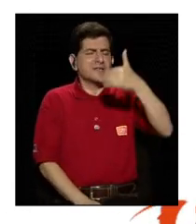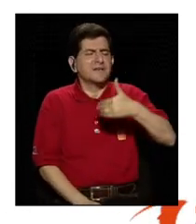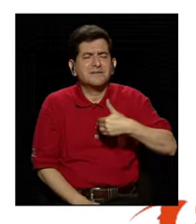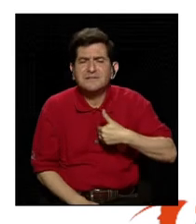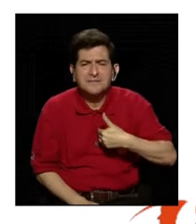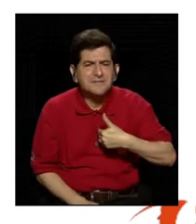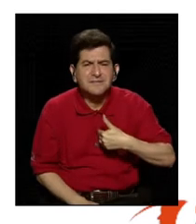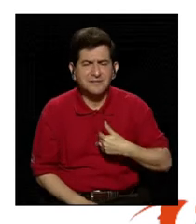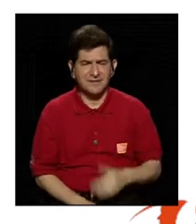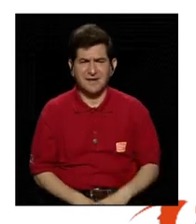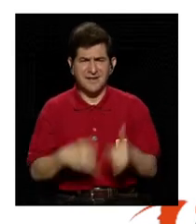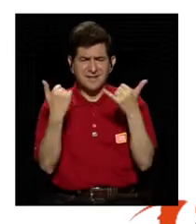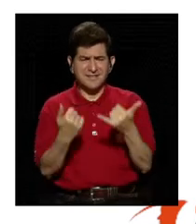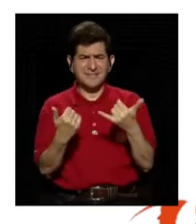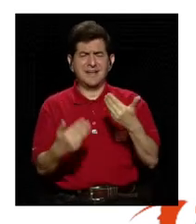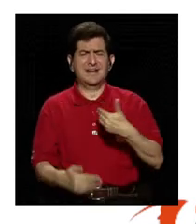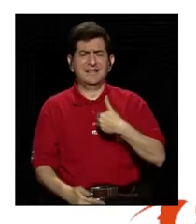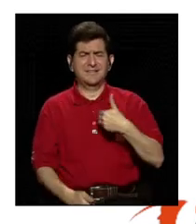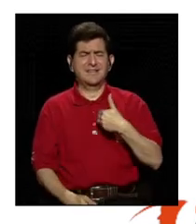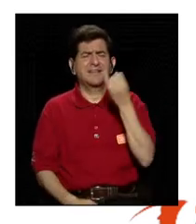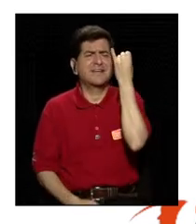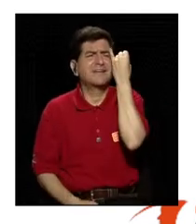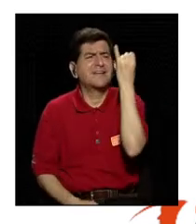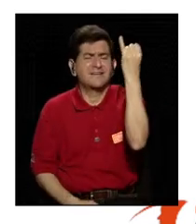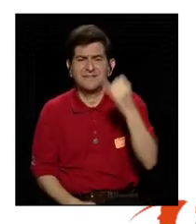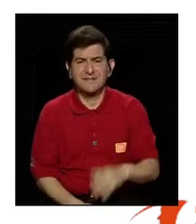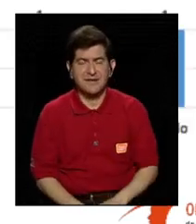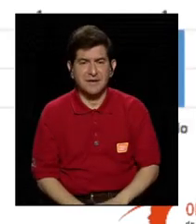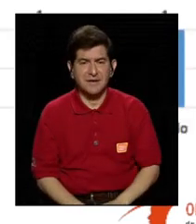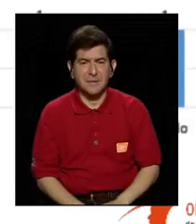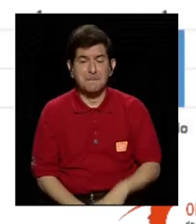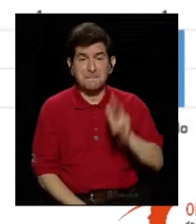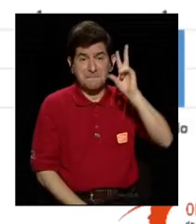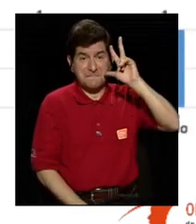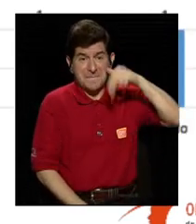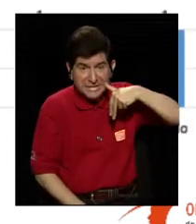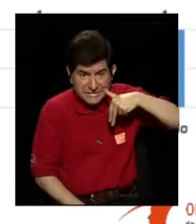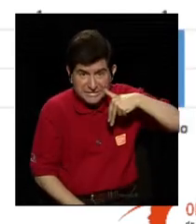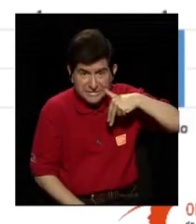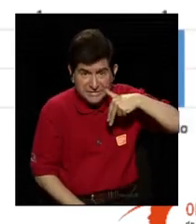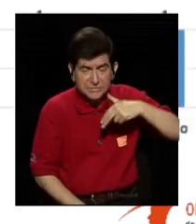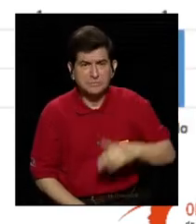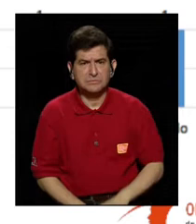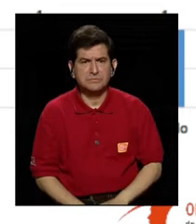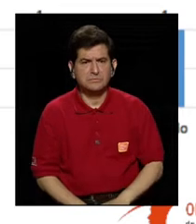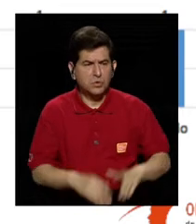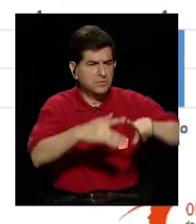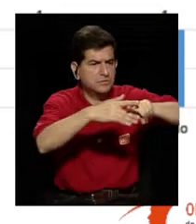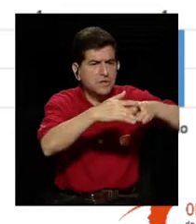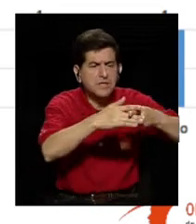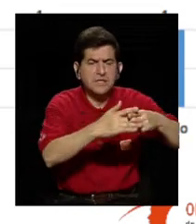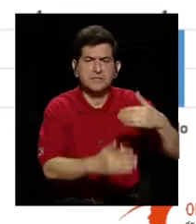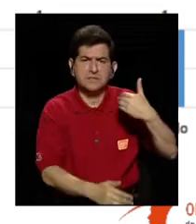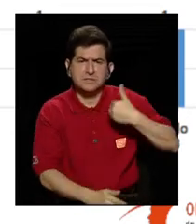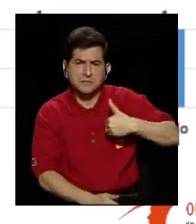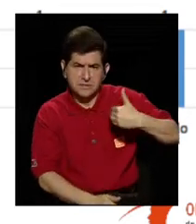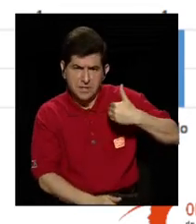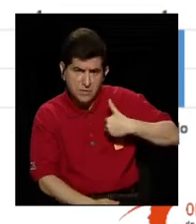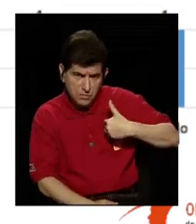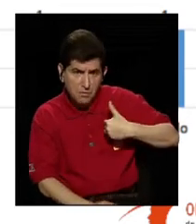nos hace que tengamos eso presente, porque el machismo proviene del hombre que